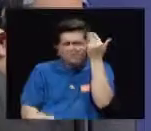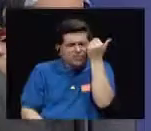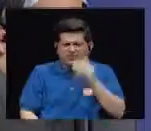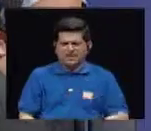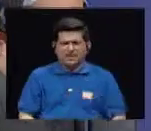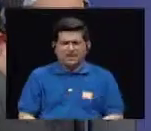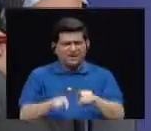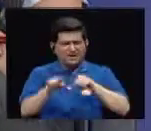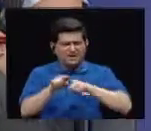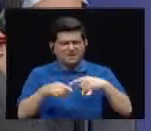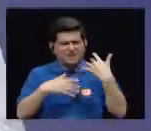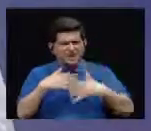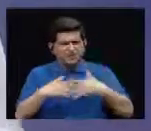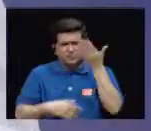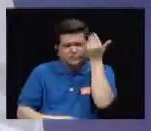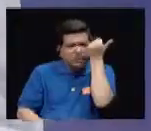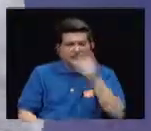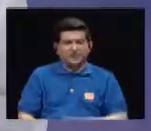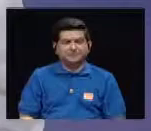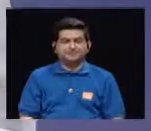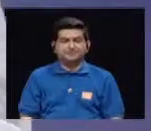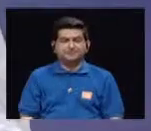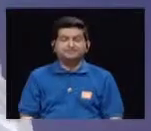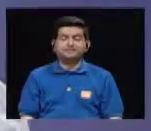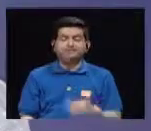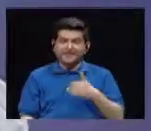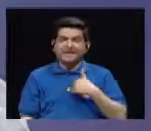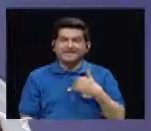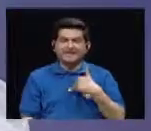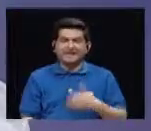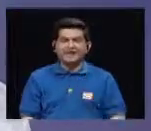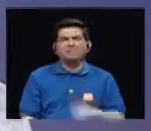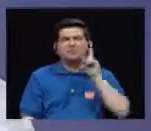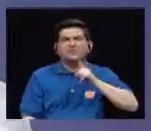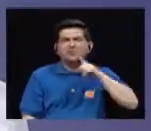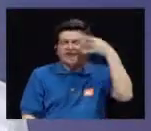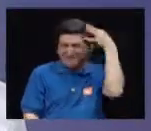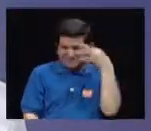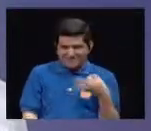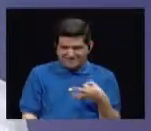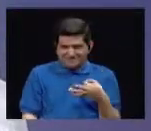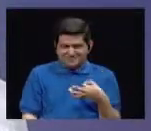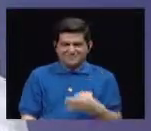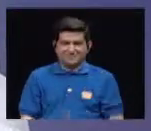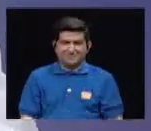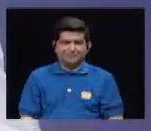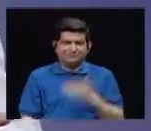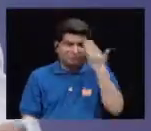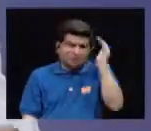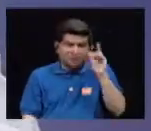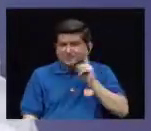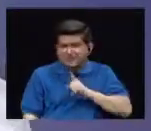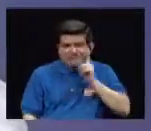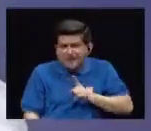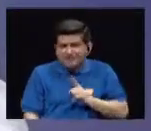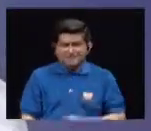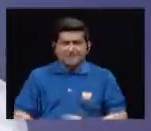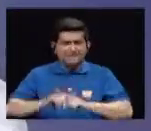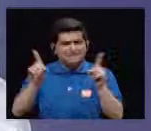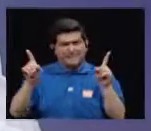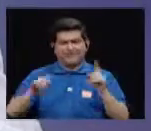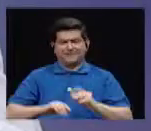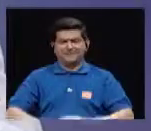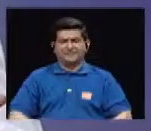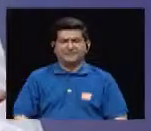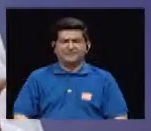¿Por qué Hermanos de Sangre? Porque realmente tenemos la, digamos, tenemos la falsa creencia, o bueno, no sé si falsa creencia, la cuestión